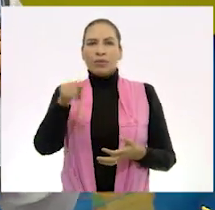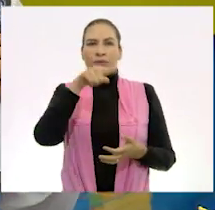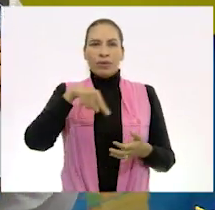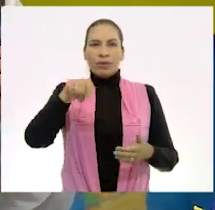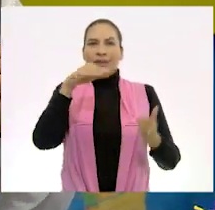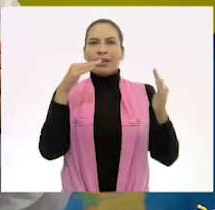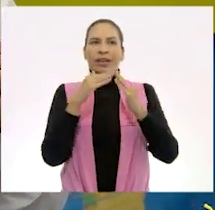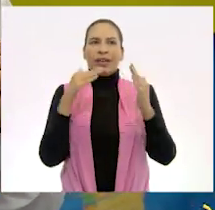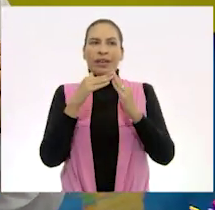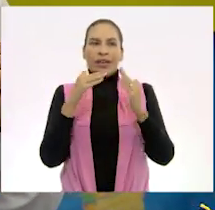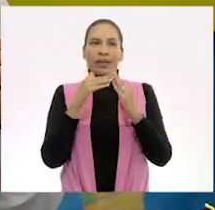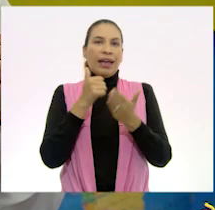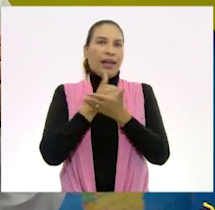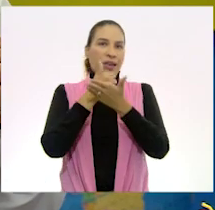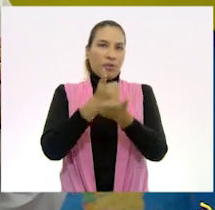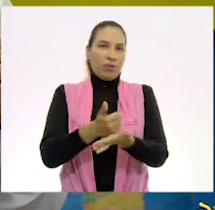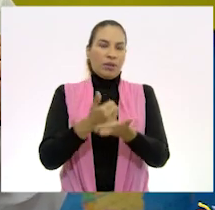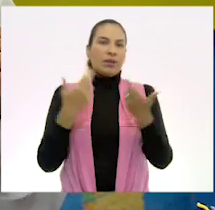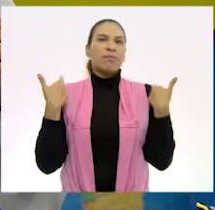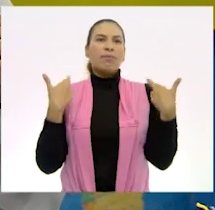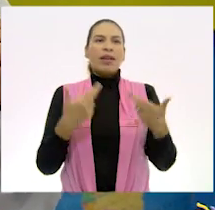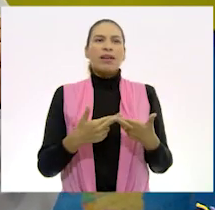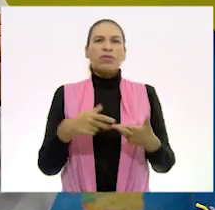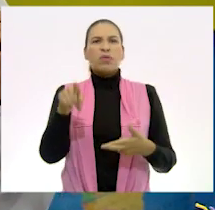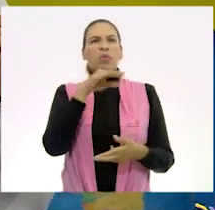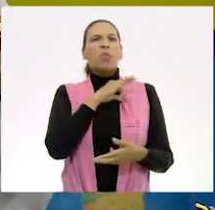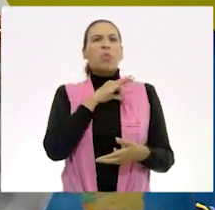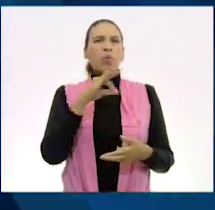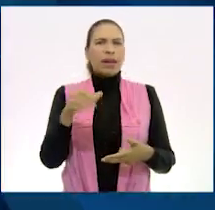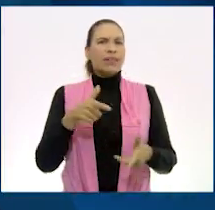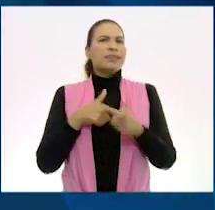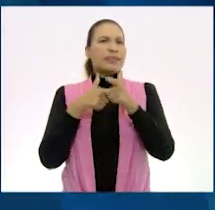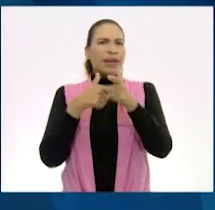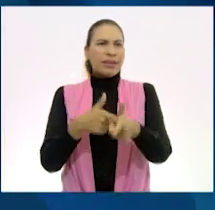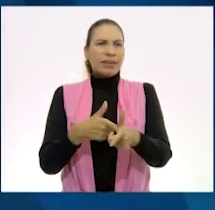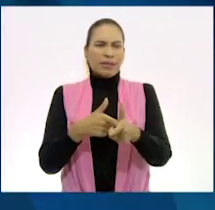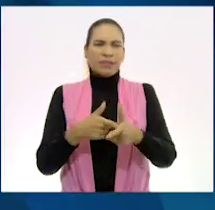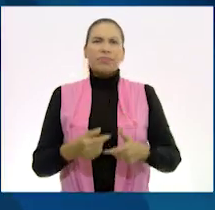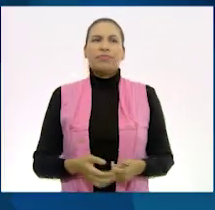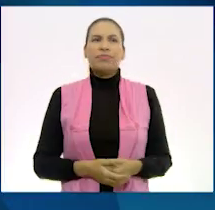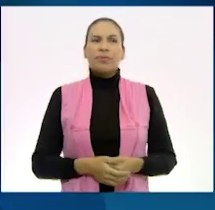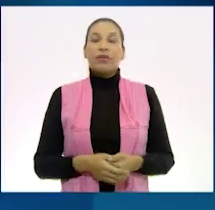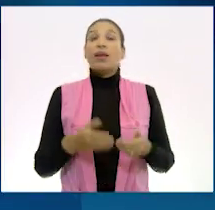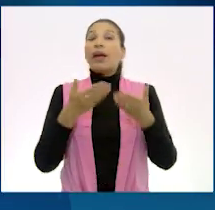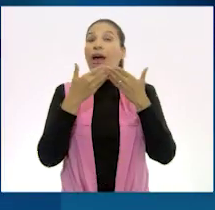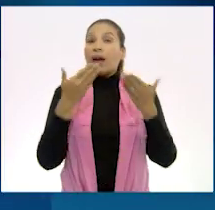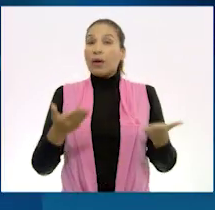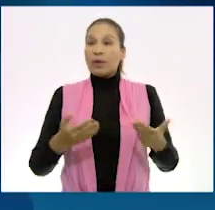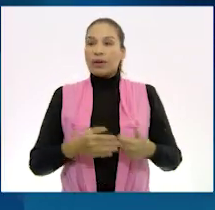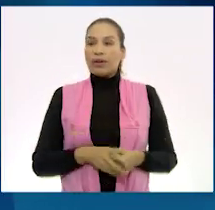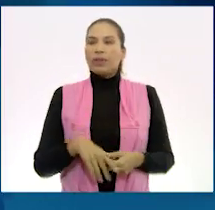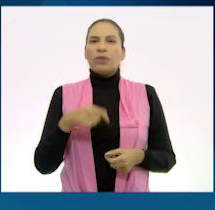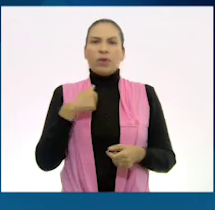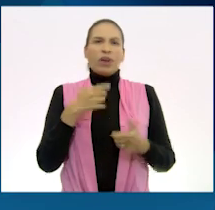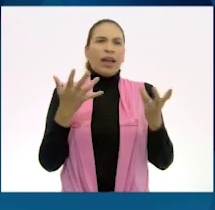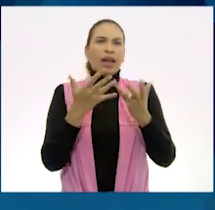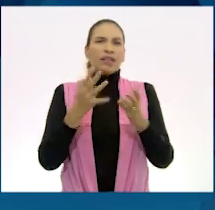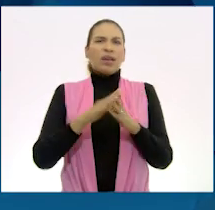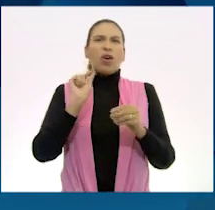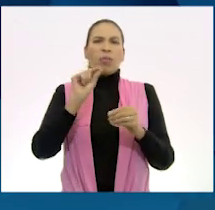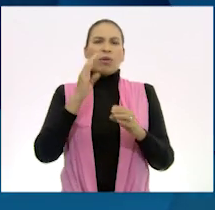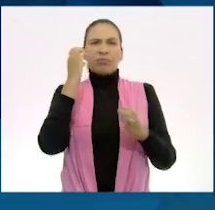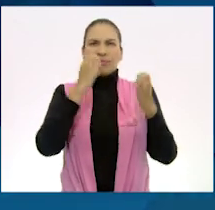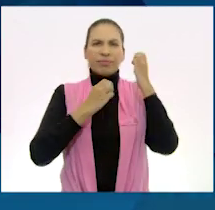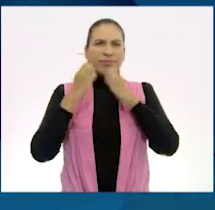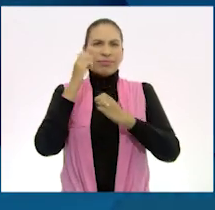en casa y con ayuda de su maestro pueden continuar el tema. Ahora bien, yo les hice un pequeño